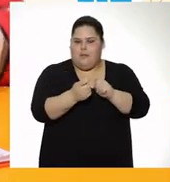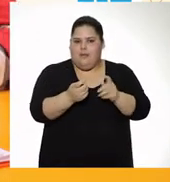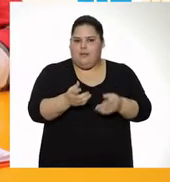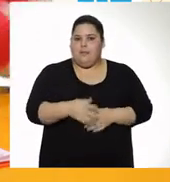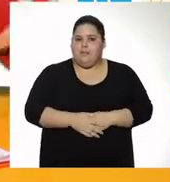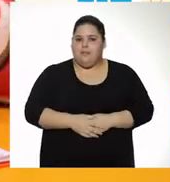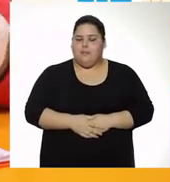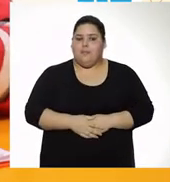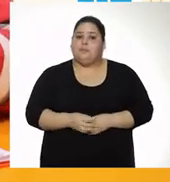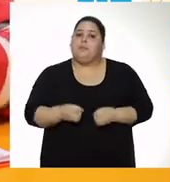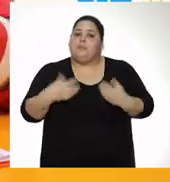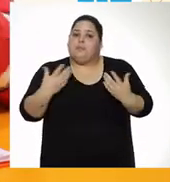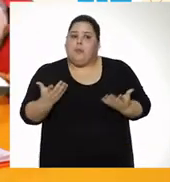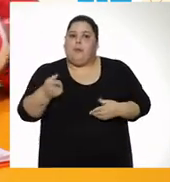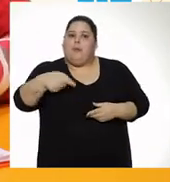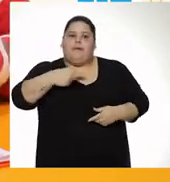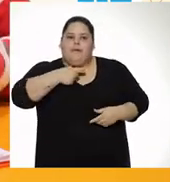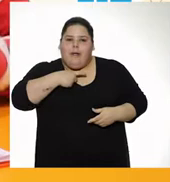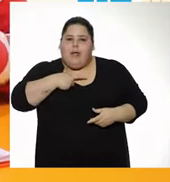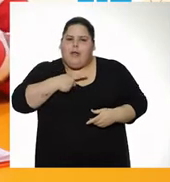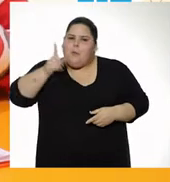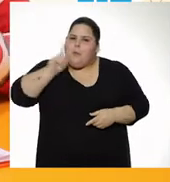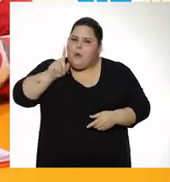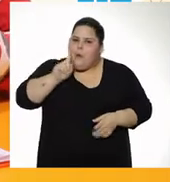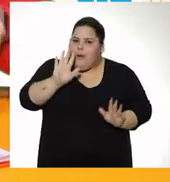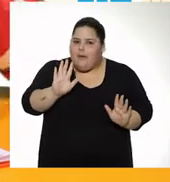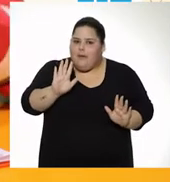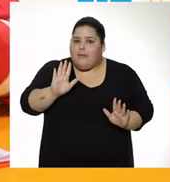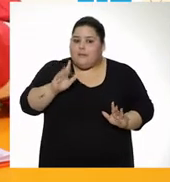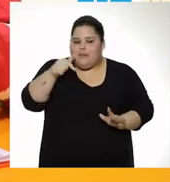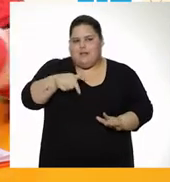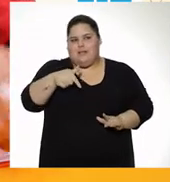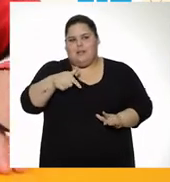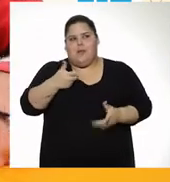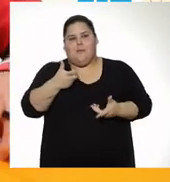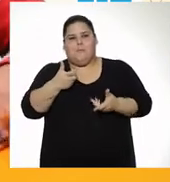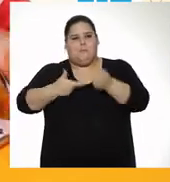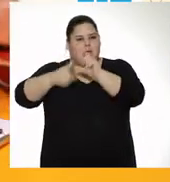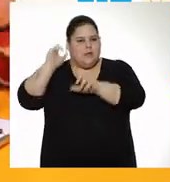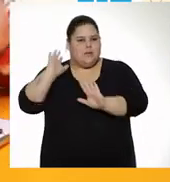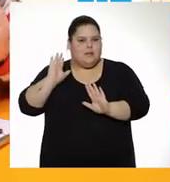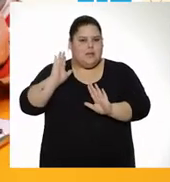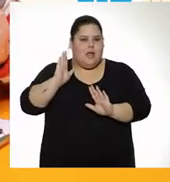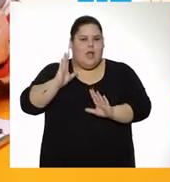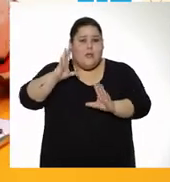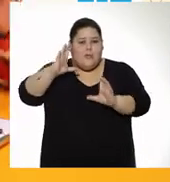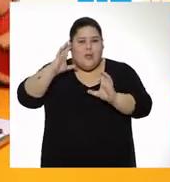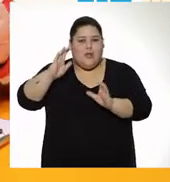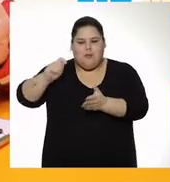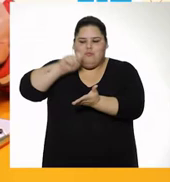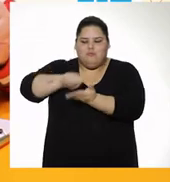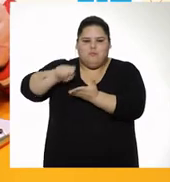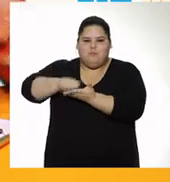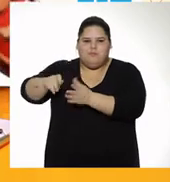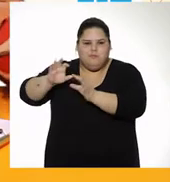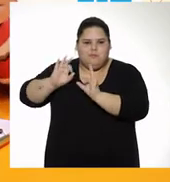Así que, si querés hacerlo, si querés probar este tipo de experiencias, no te olvides de registrar,